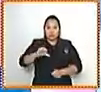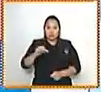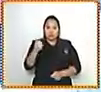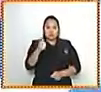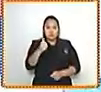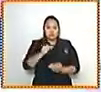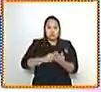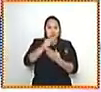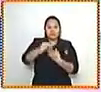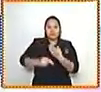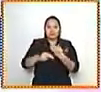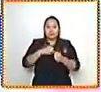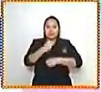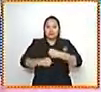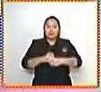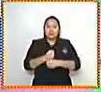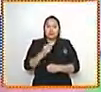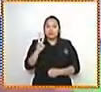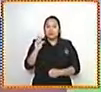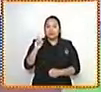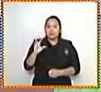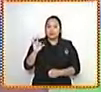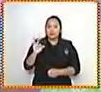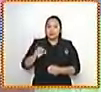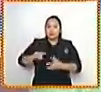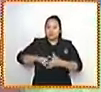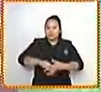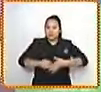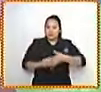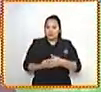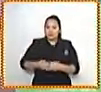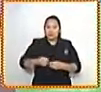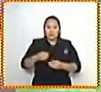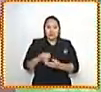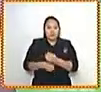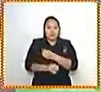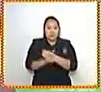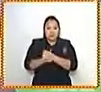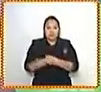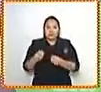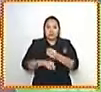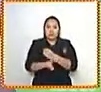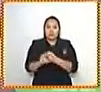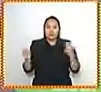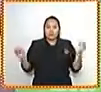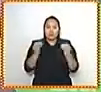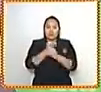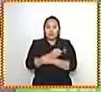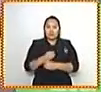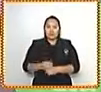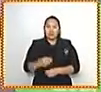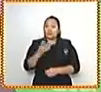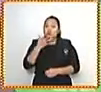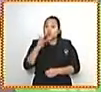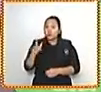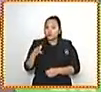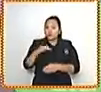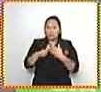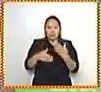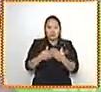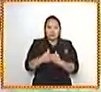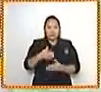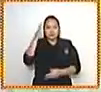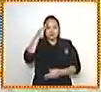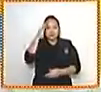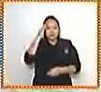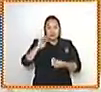del año 2019. Vamos a iniciar multiplicando tu dinero con premiado y premiados mil. Así que mucha suerte porque nuestro primer dígito